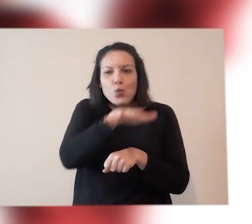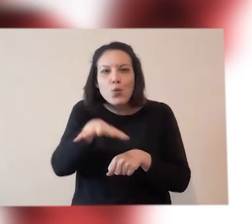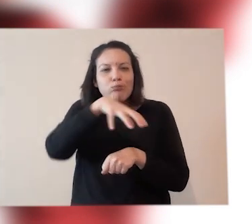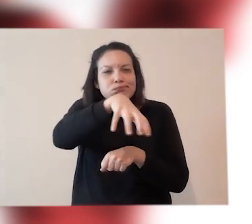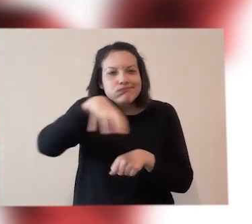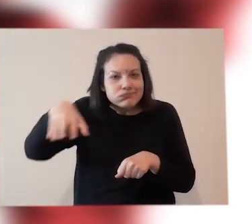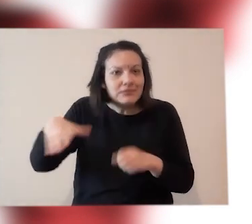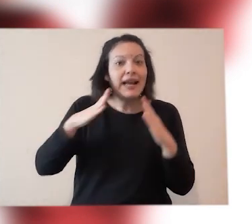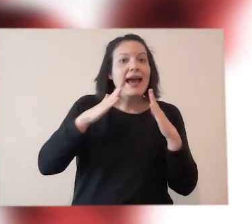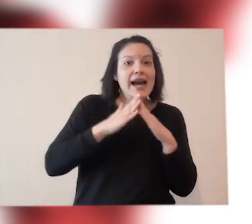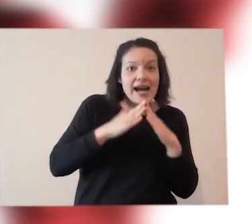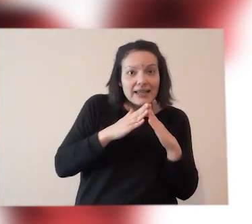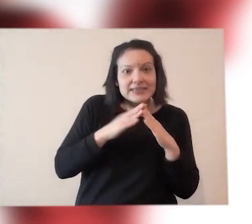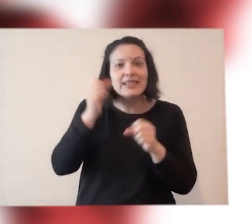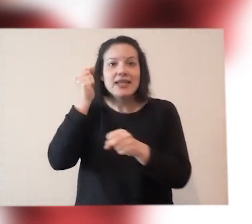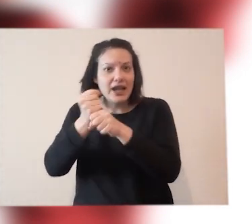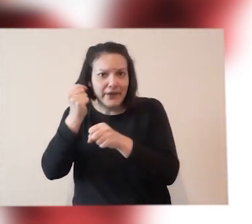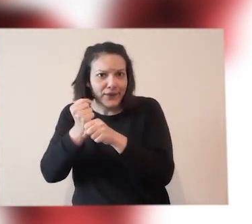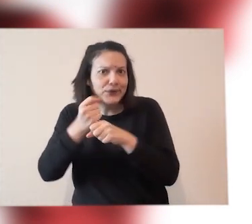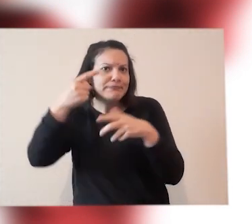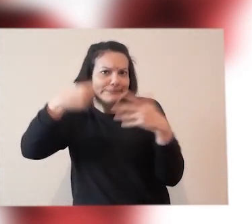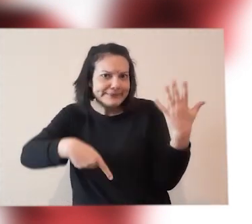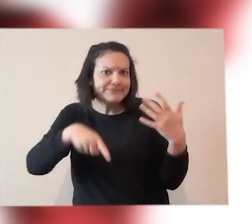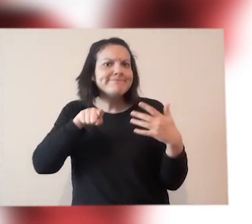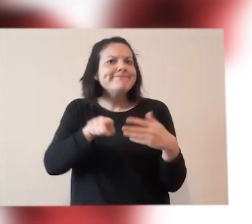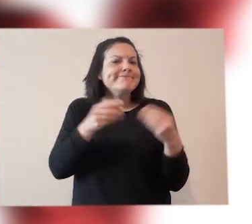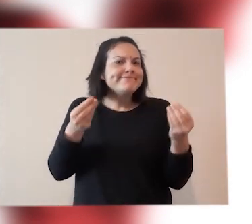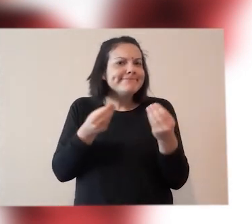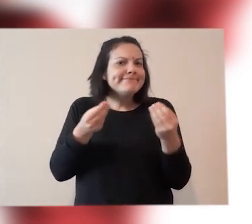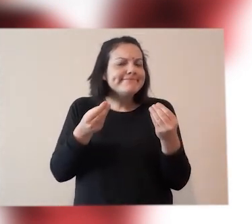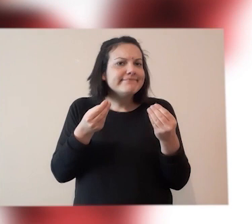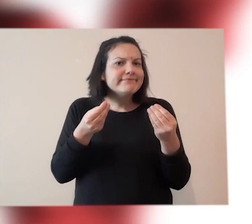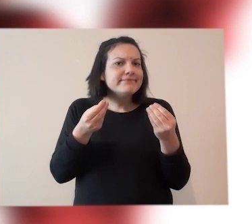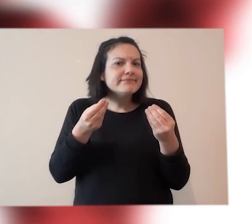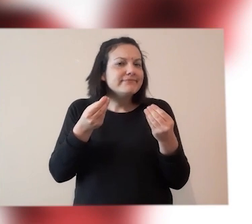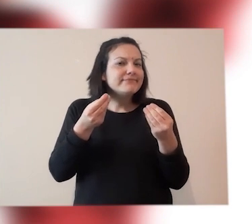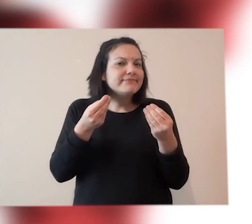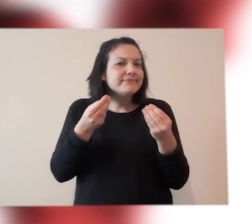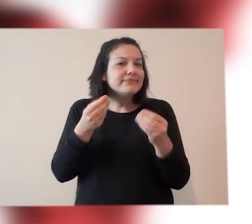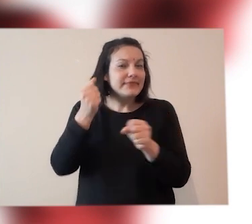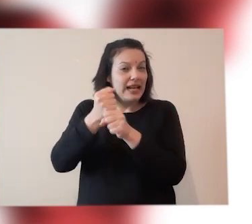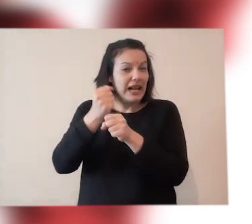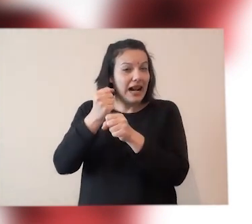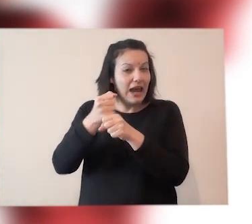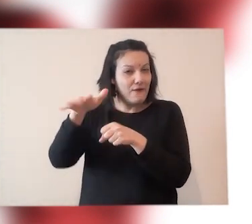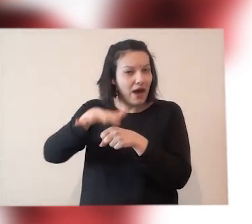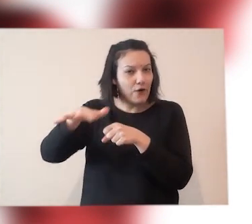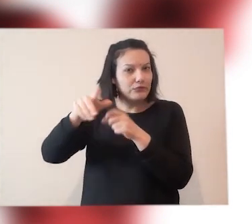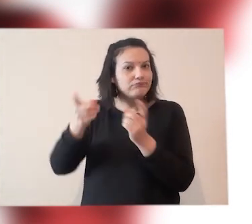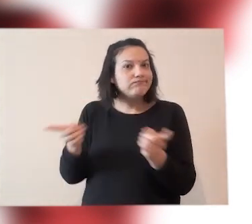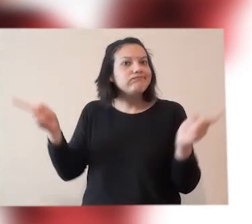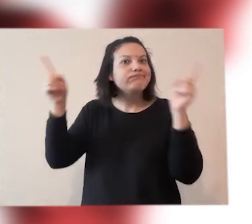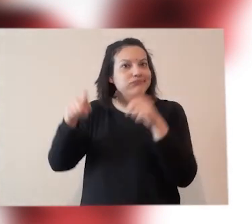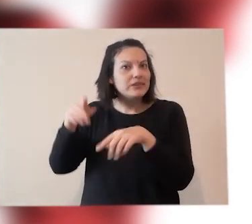sino también del entorno laboral, y que tienen que ver justamente con un regreso responsables